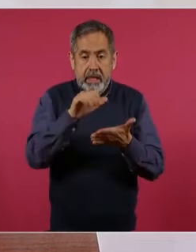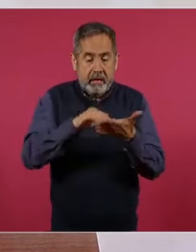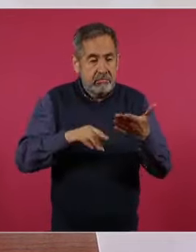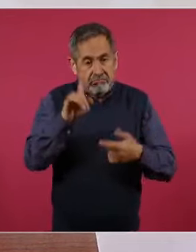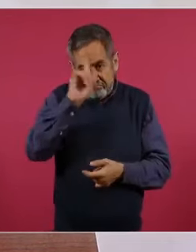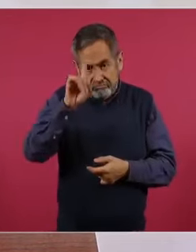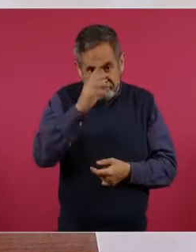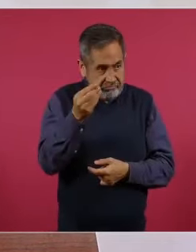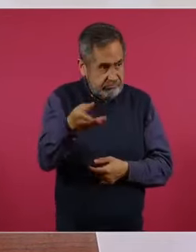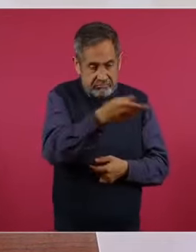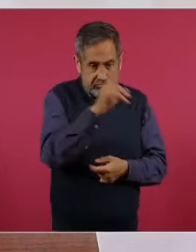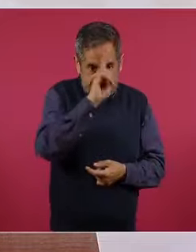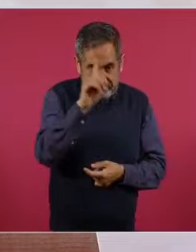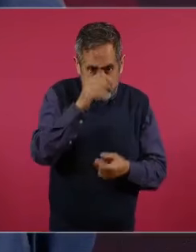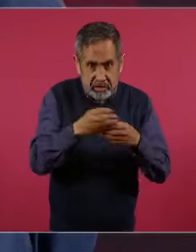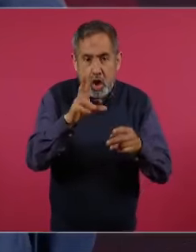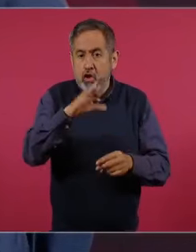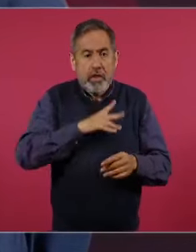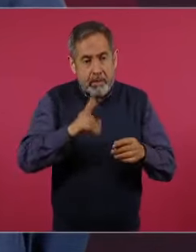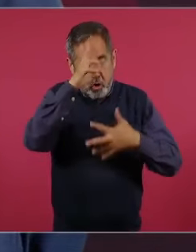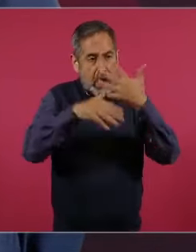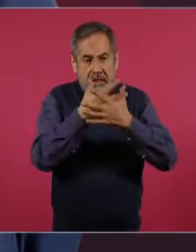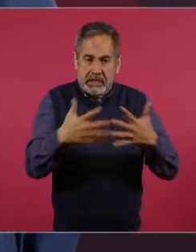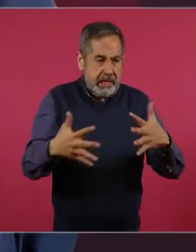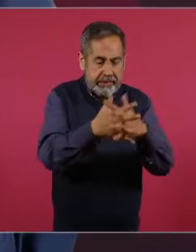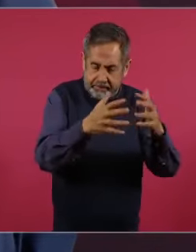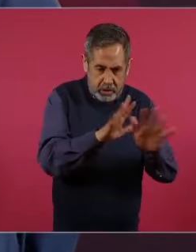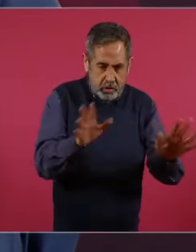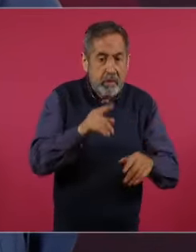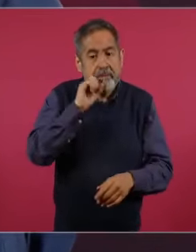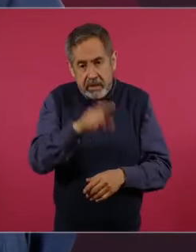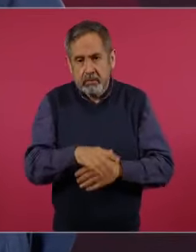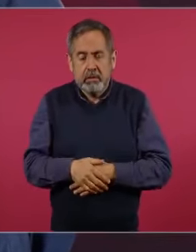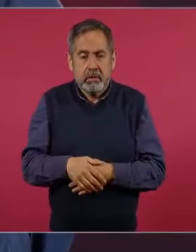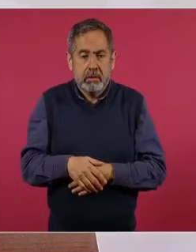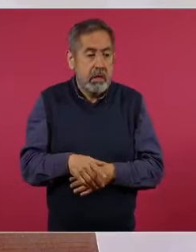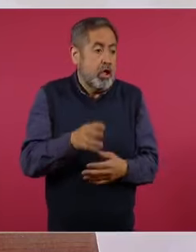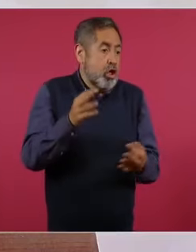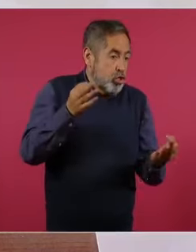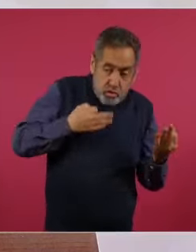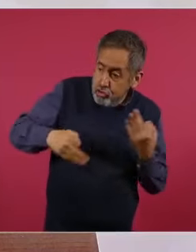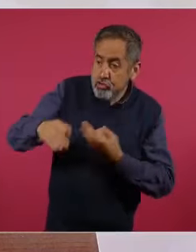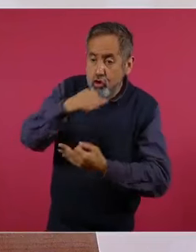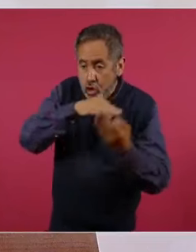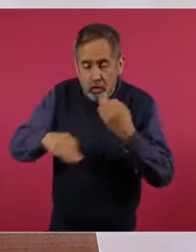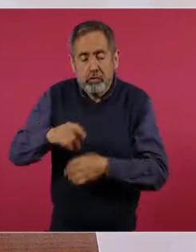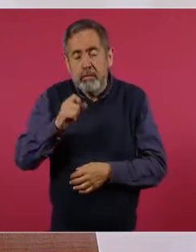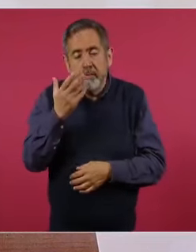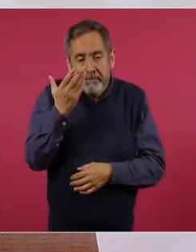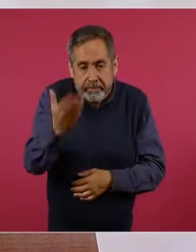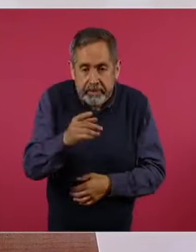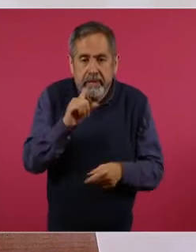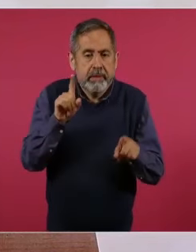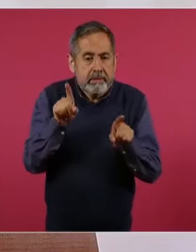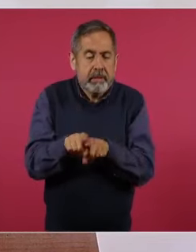recomienda que no haya violencia. Y todos debemos estar pidiendo